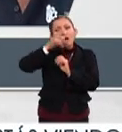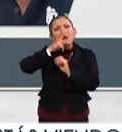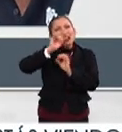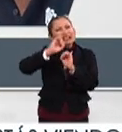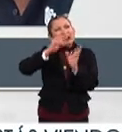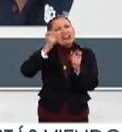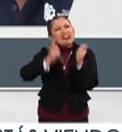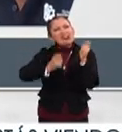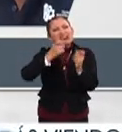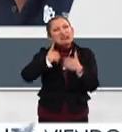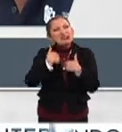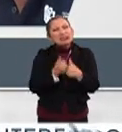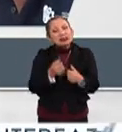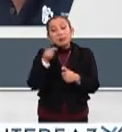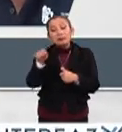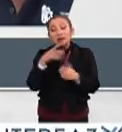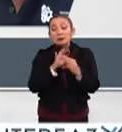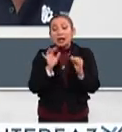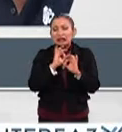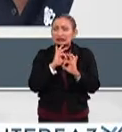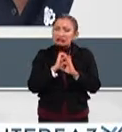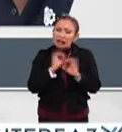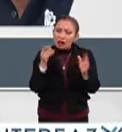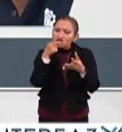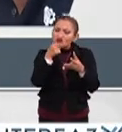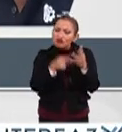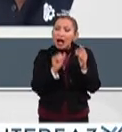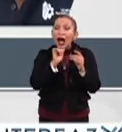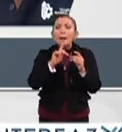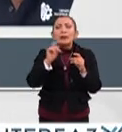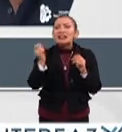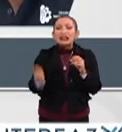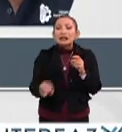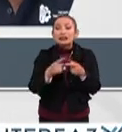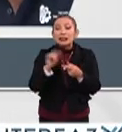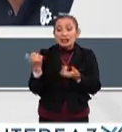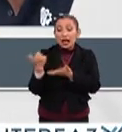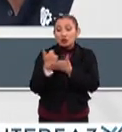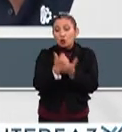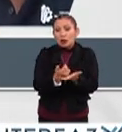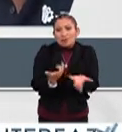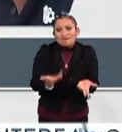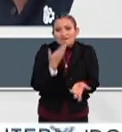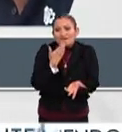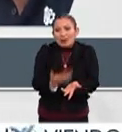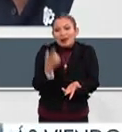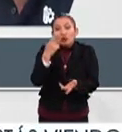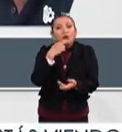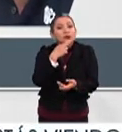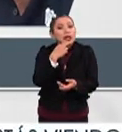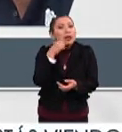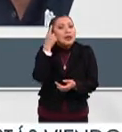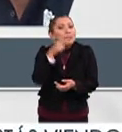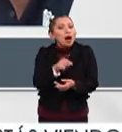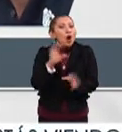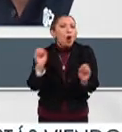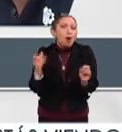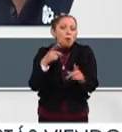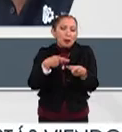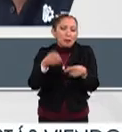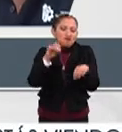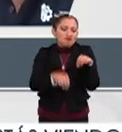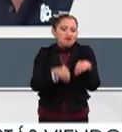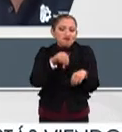no queda muy claro. Entonces explicamos con detalle qué es una app y las ventajas que tiene utilizarlas o